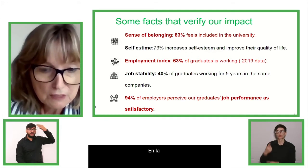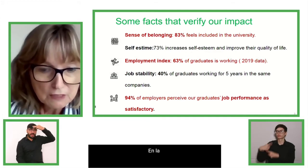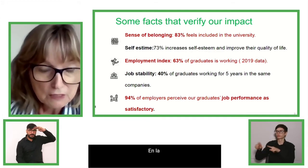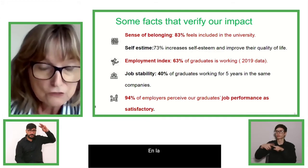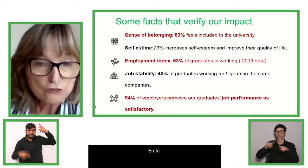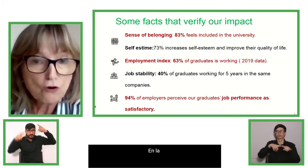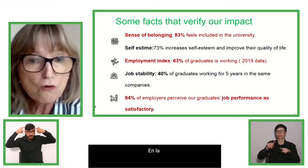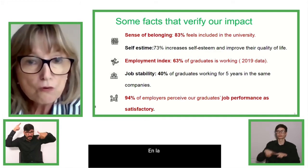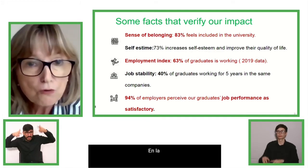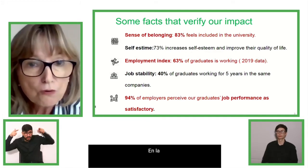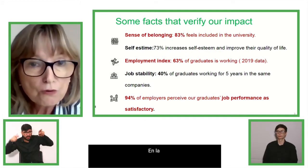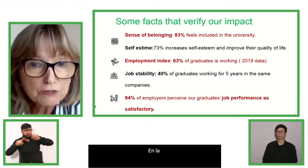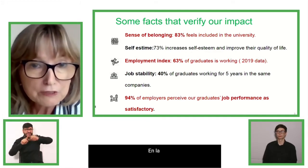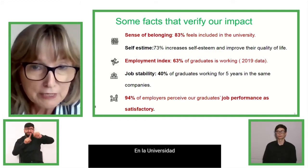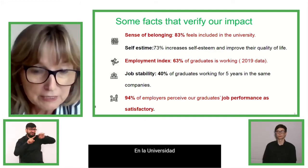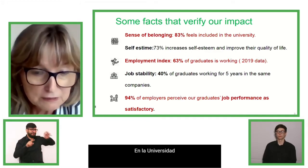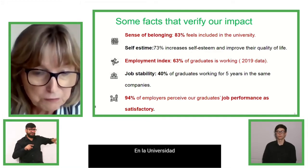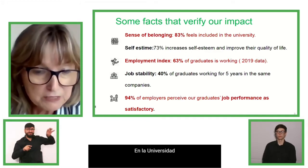otros.